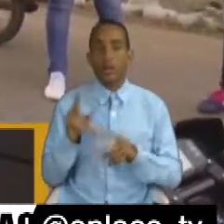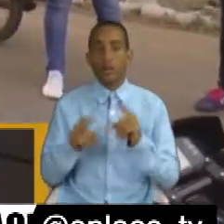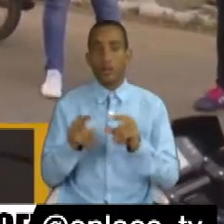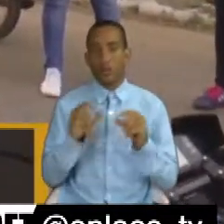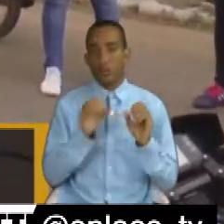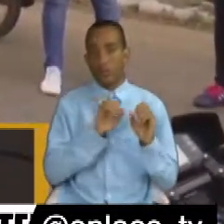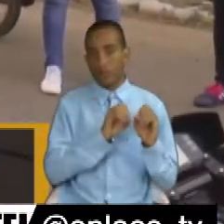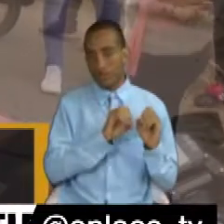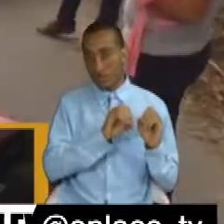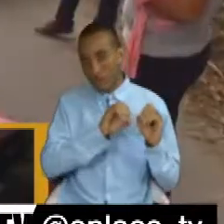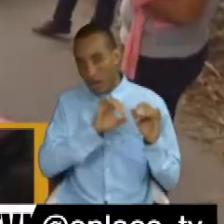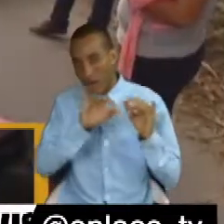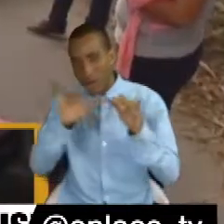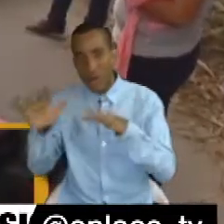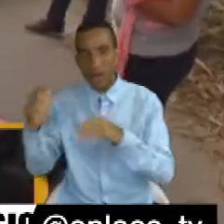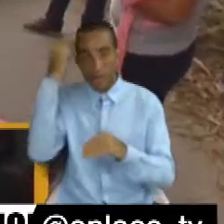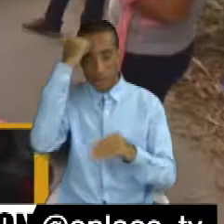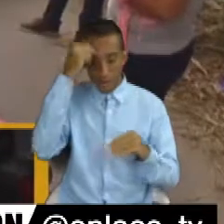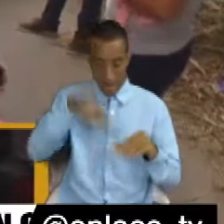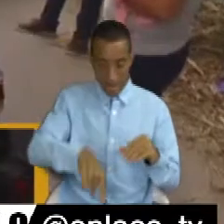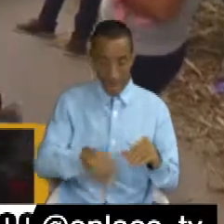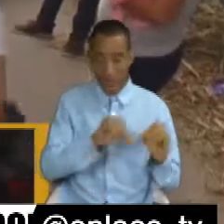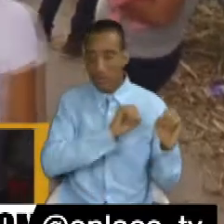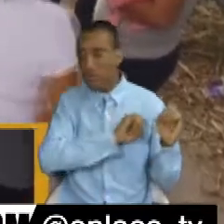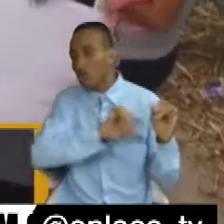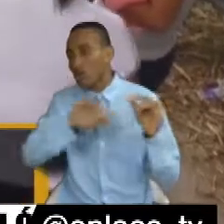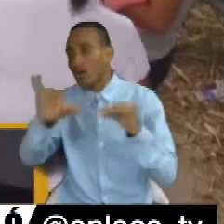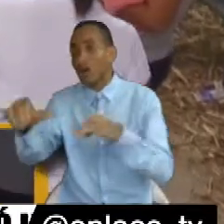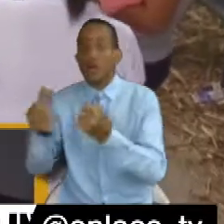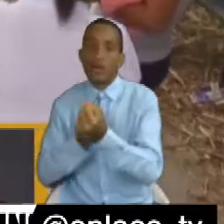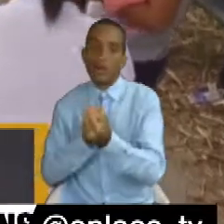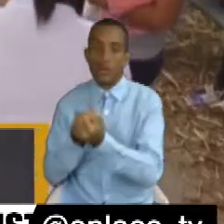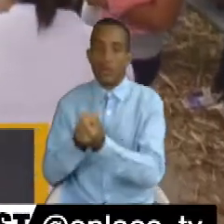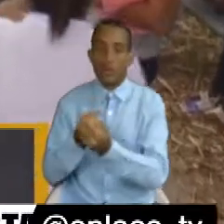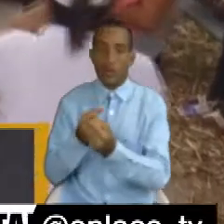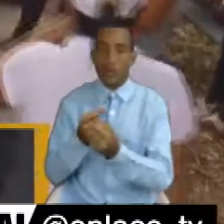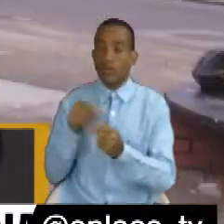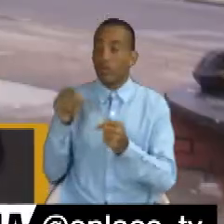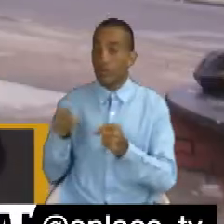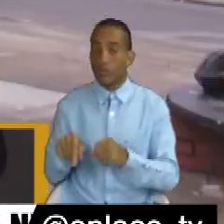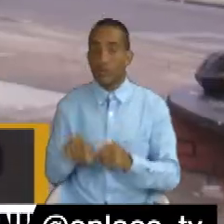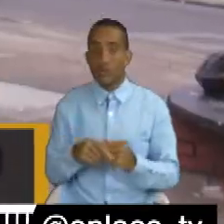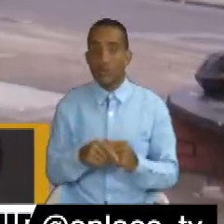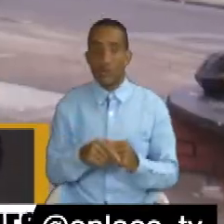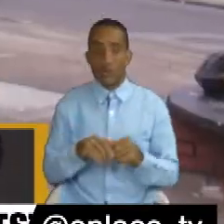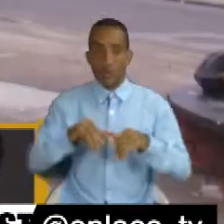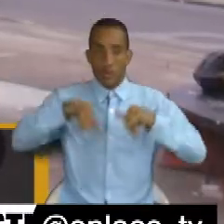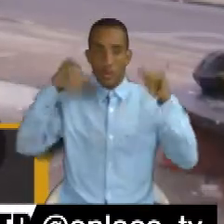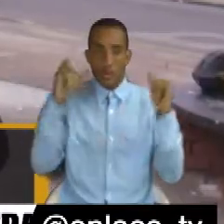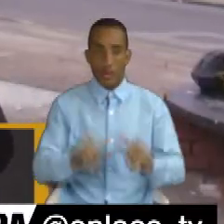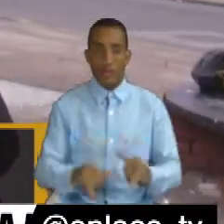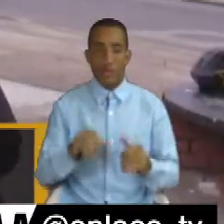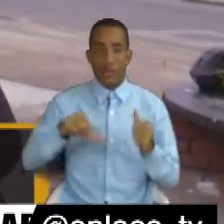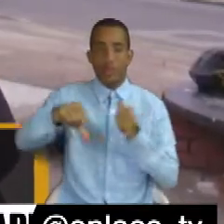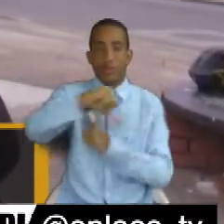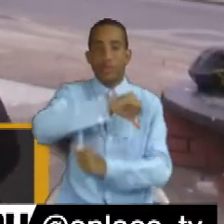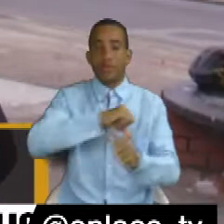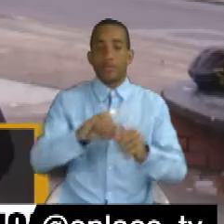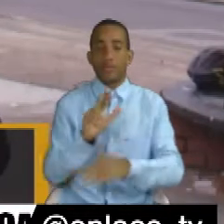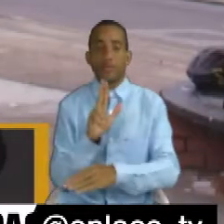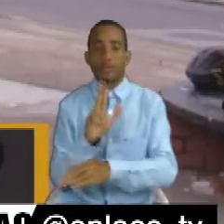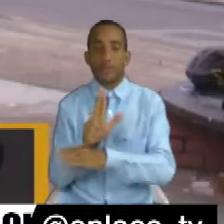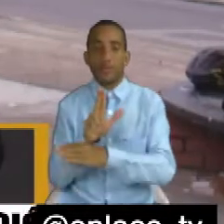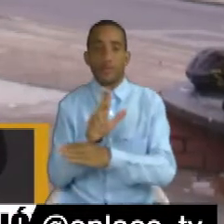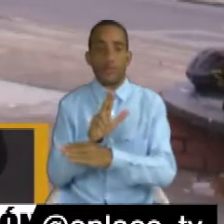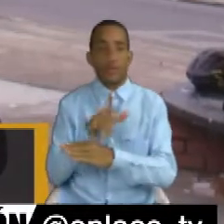Bermeja al vecino municipio antioqueño de Yondó para apoyar allí la causa de sus colegas. Tenemos un plantón aquí mismo en el Parque Camilo Torres, luego nos